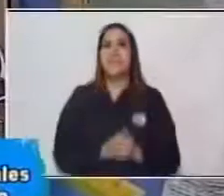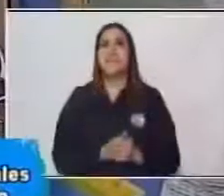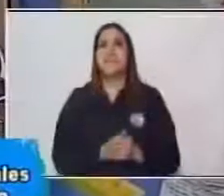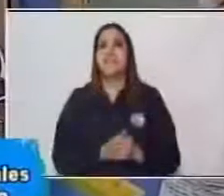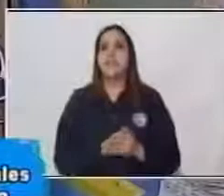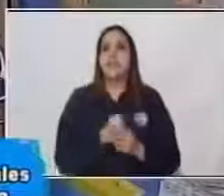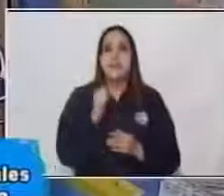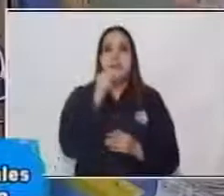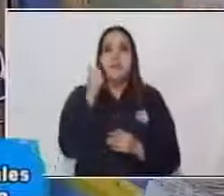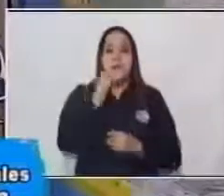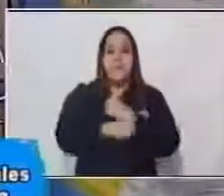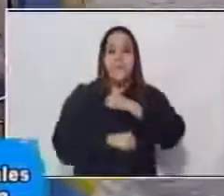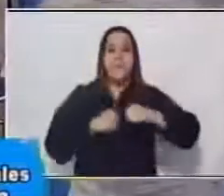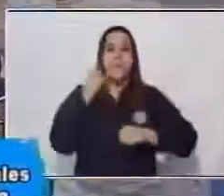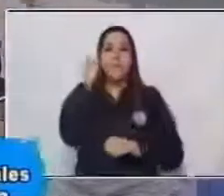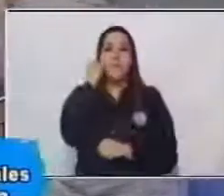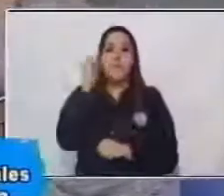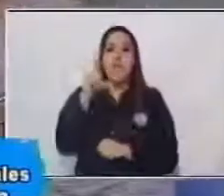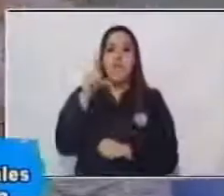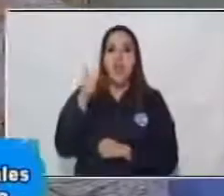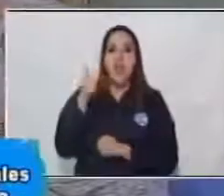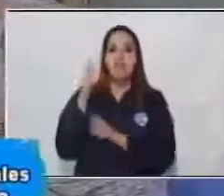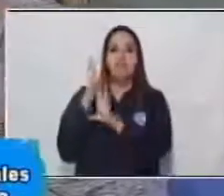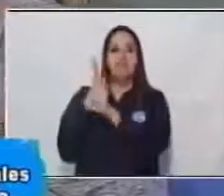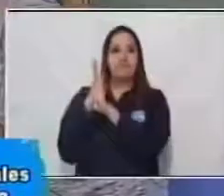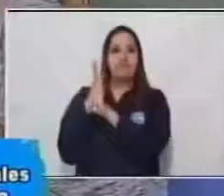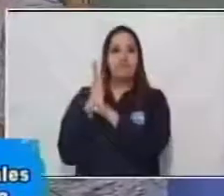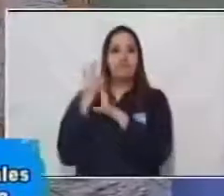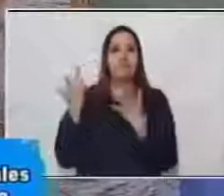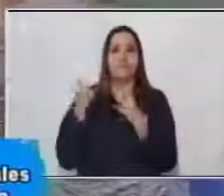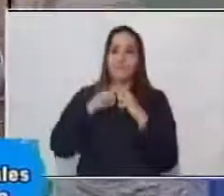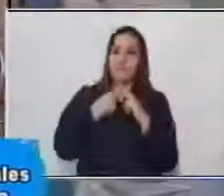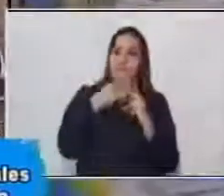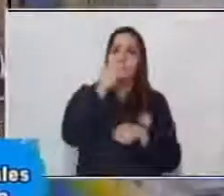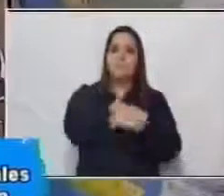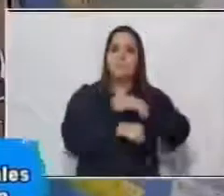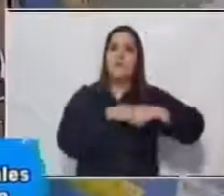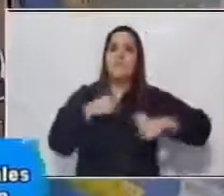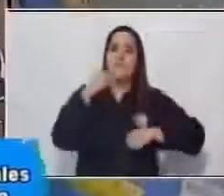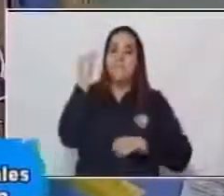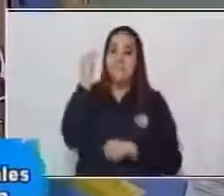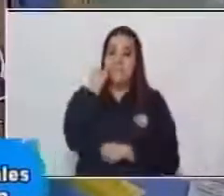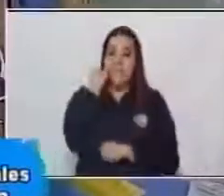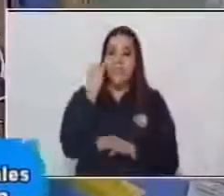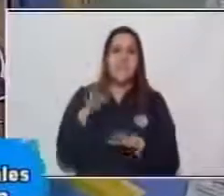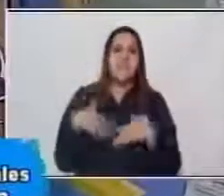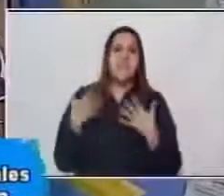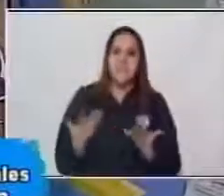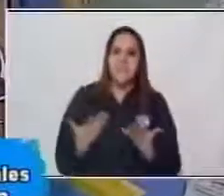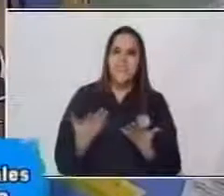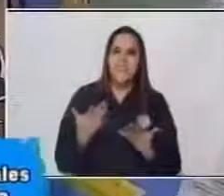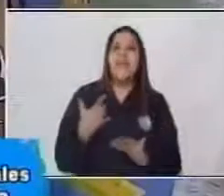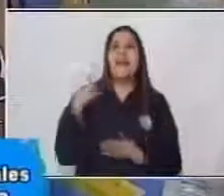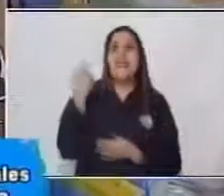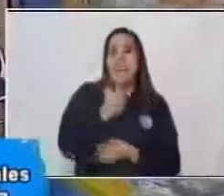Aplaudir. Fila. Fila empieza con... Ajá, muy bien. Con fi. ¿Y qué hacemos en